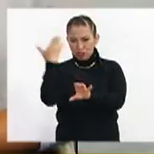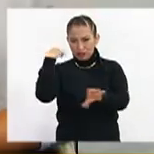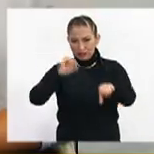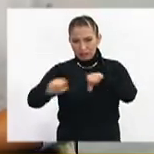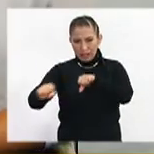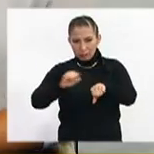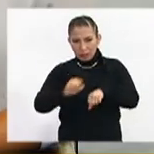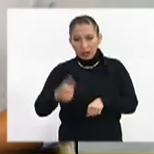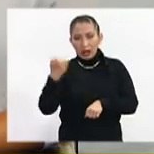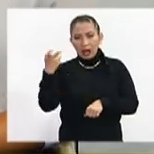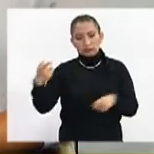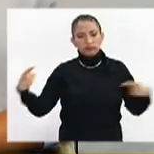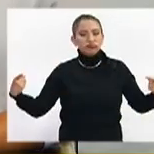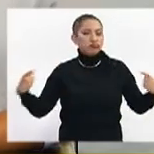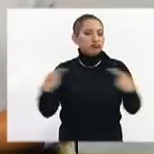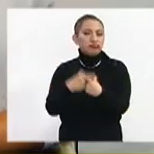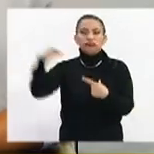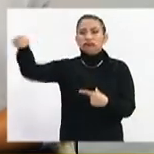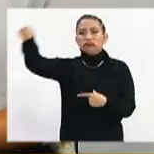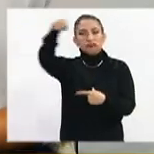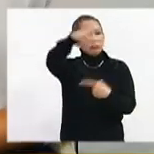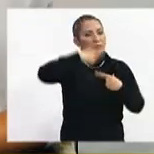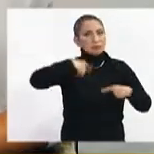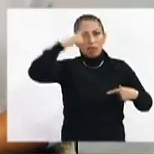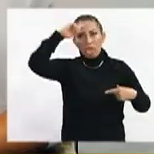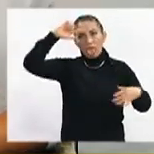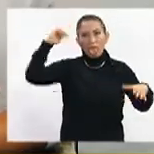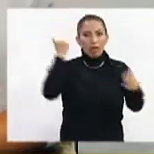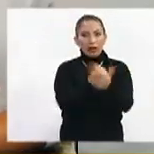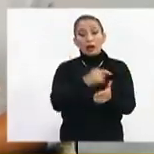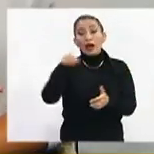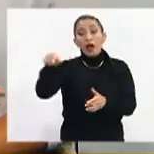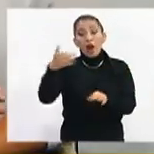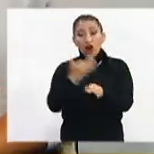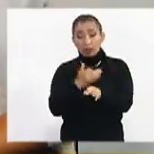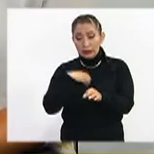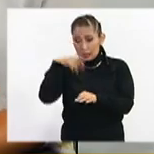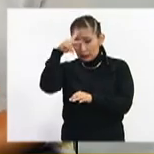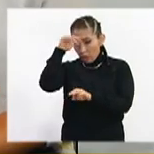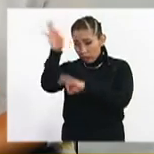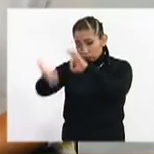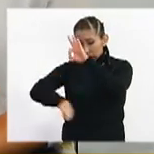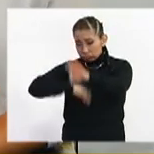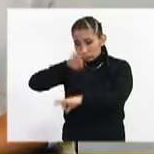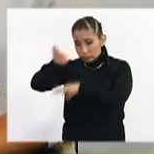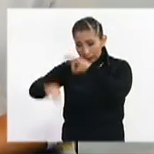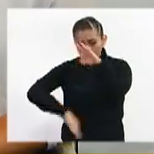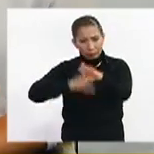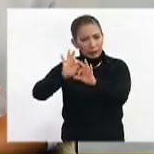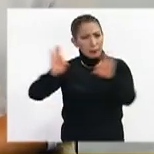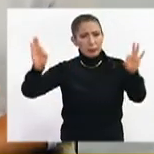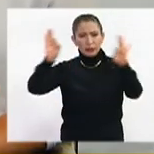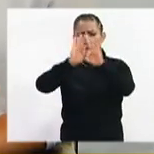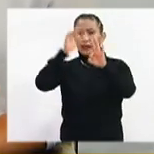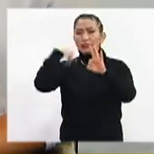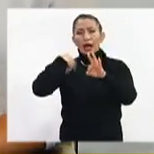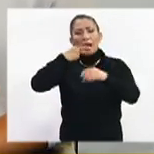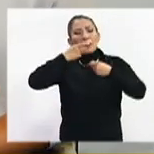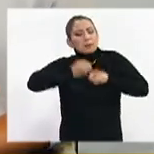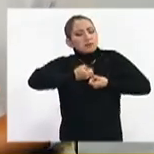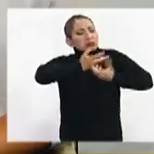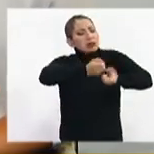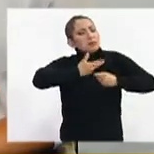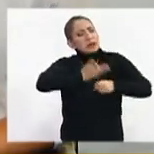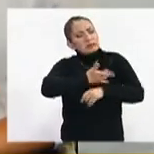sismos. Esto ha causado un shock en muchos de nosotros y se está dando atención psicológica, que es muy importante que hablemos de lo